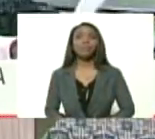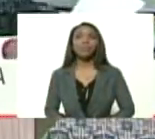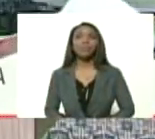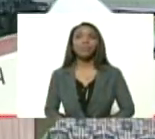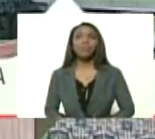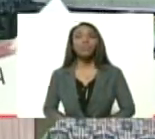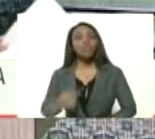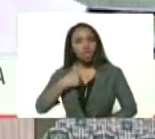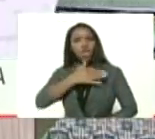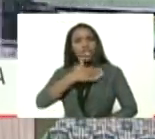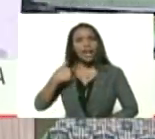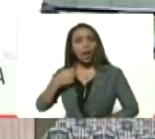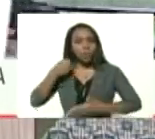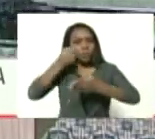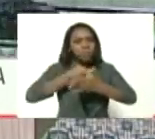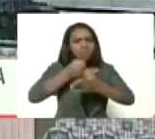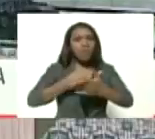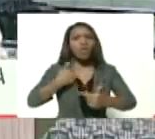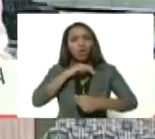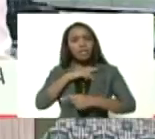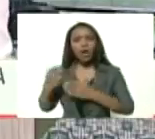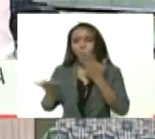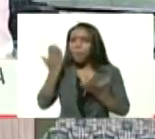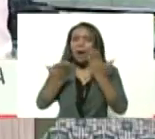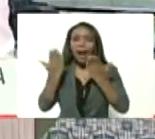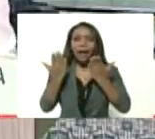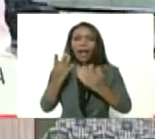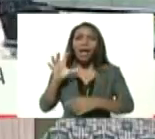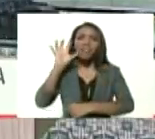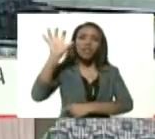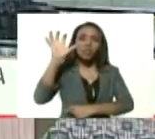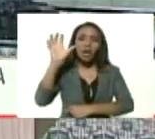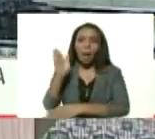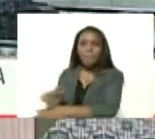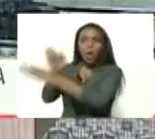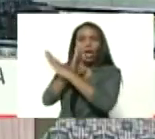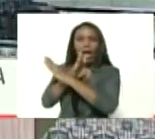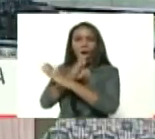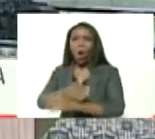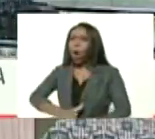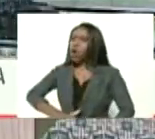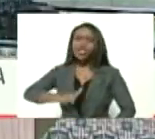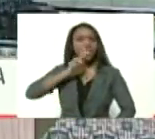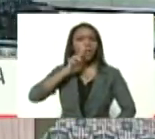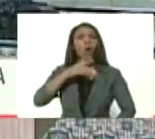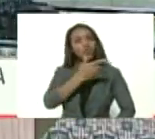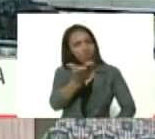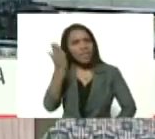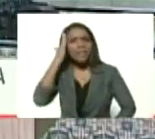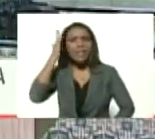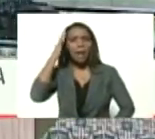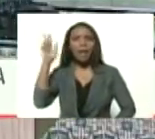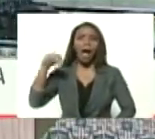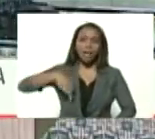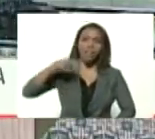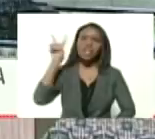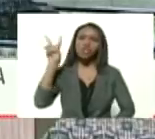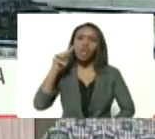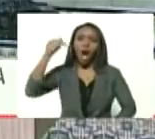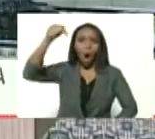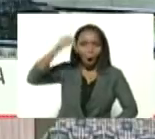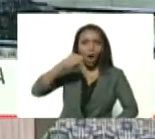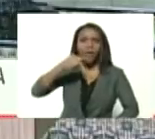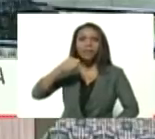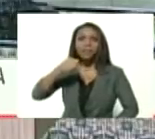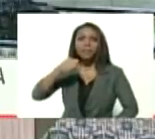Yo quiero insistir, comparando con Venezuela, un país bloqueado criminalmente. Ustedes saben que Venezuela es hoy